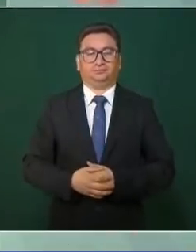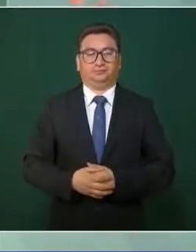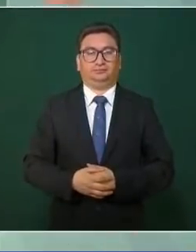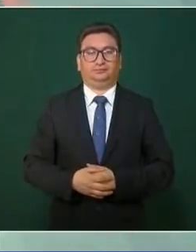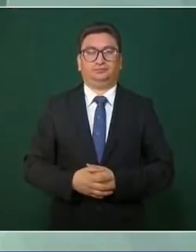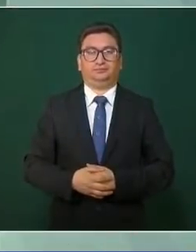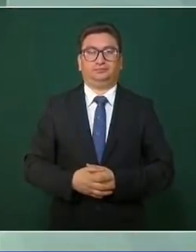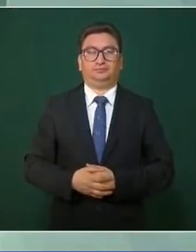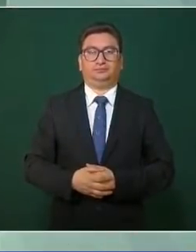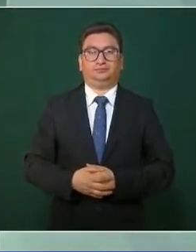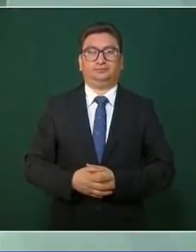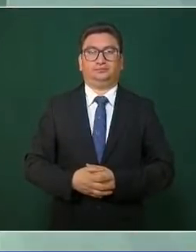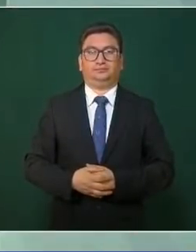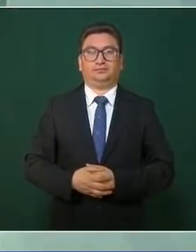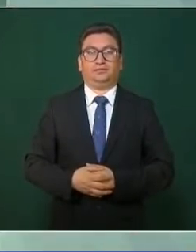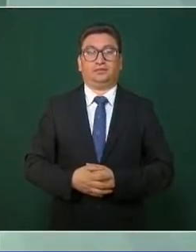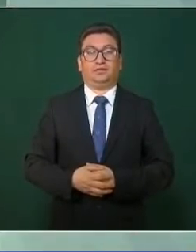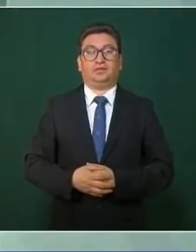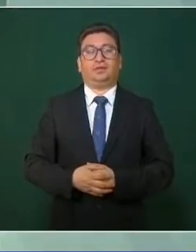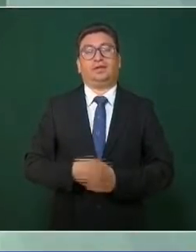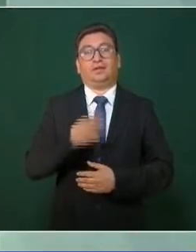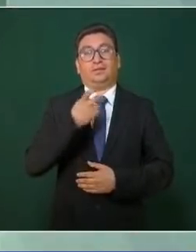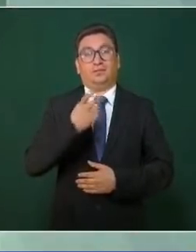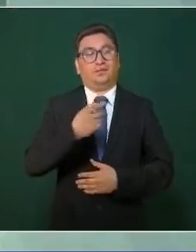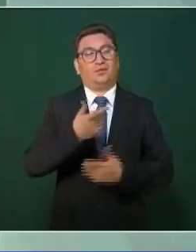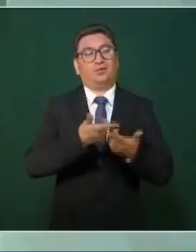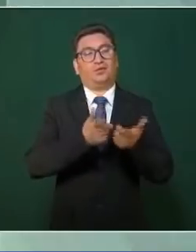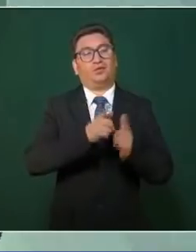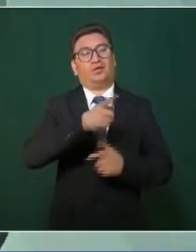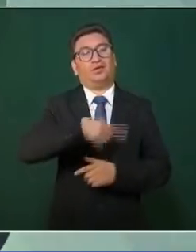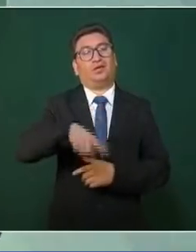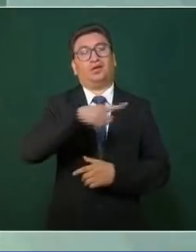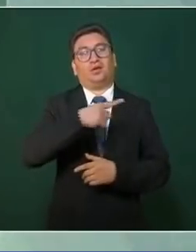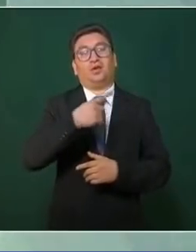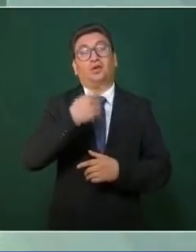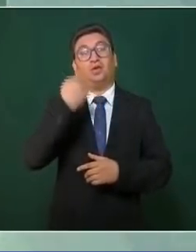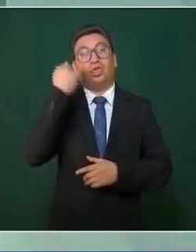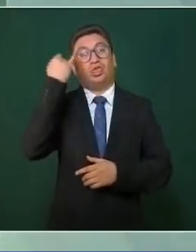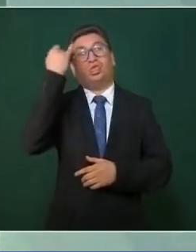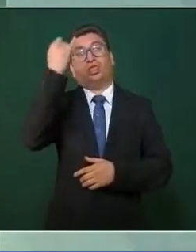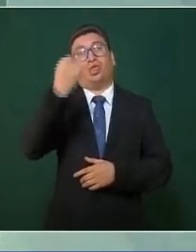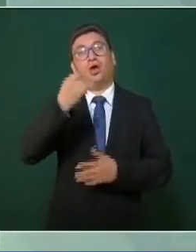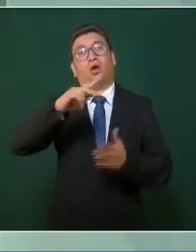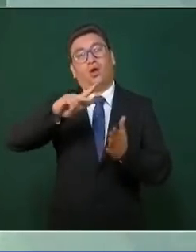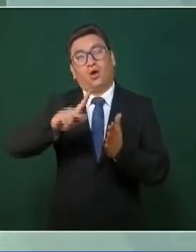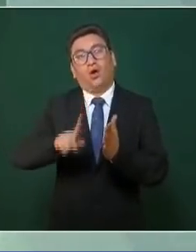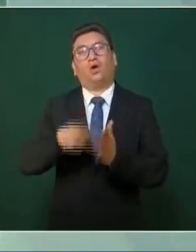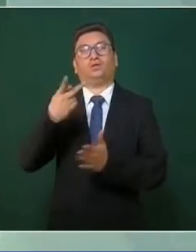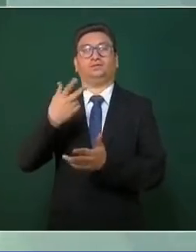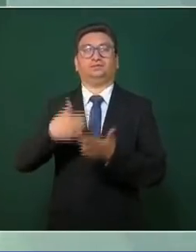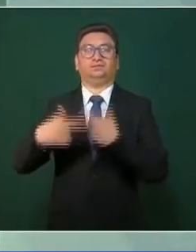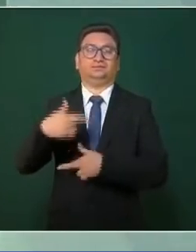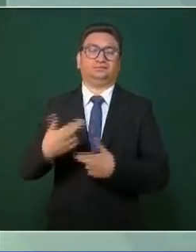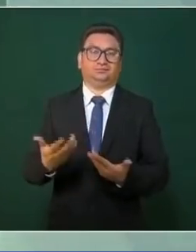Vienen los neoliberales y regresan